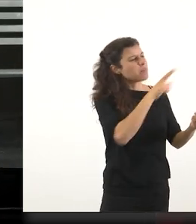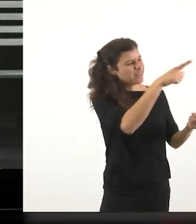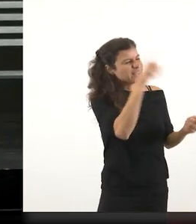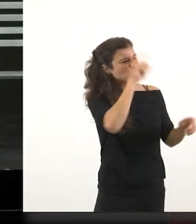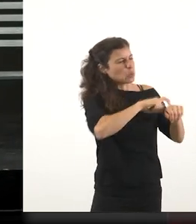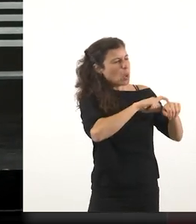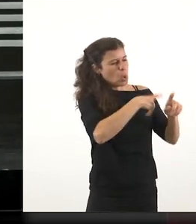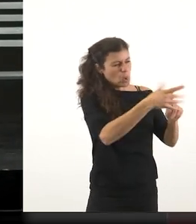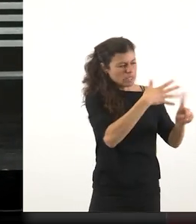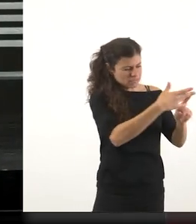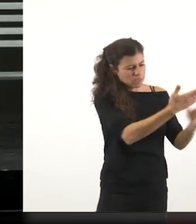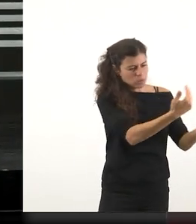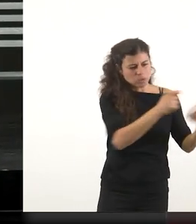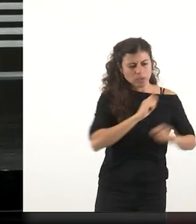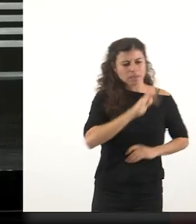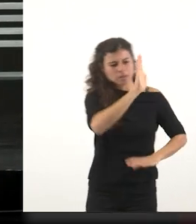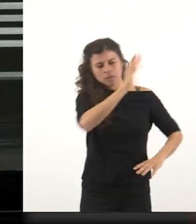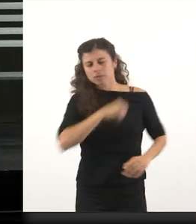luego.